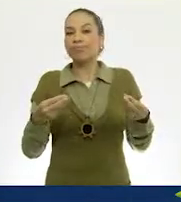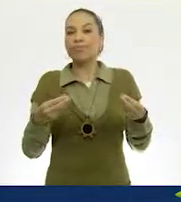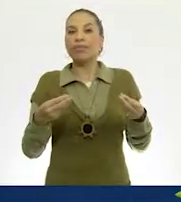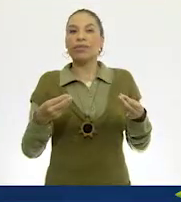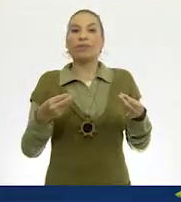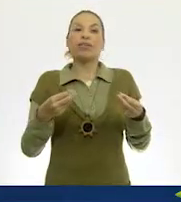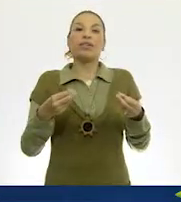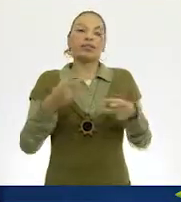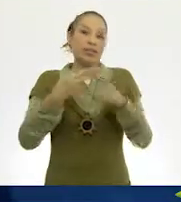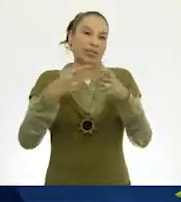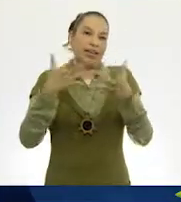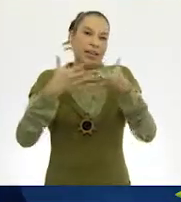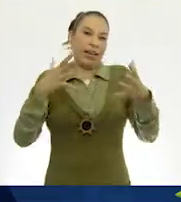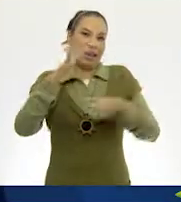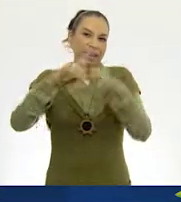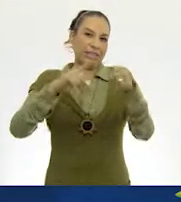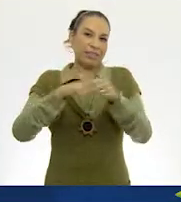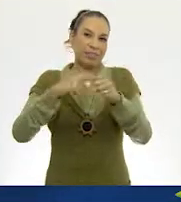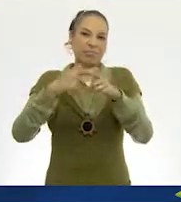los grandes mamíferos.